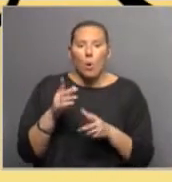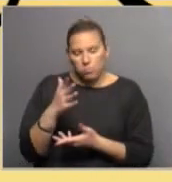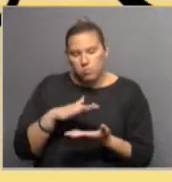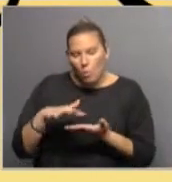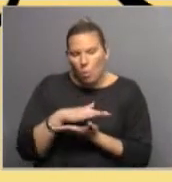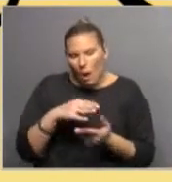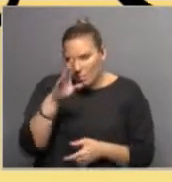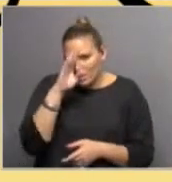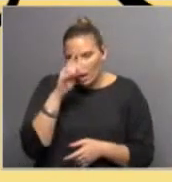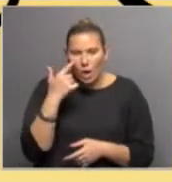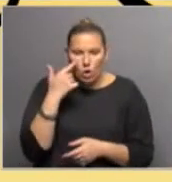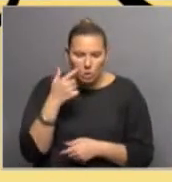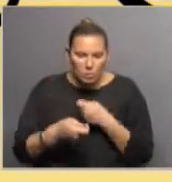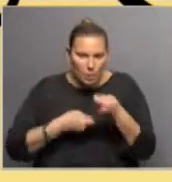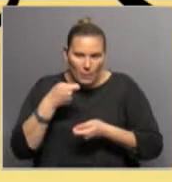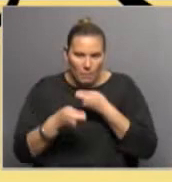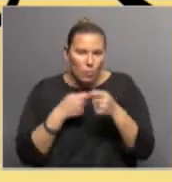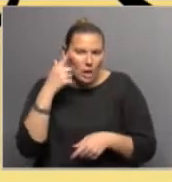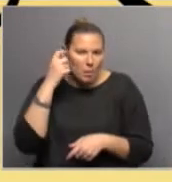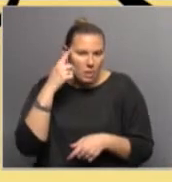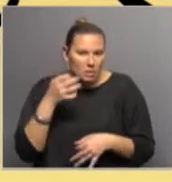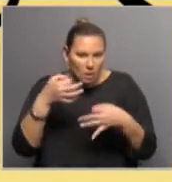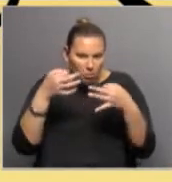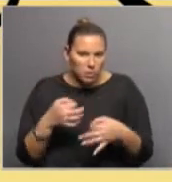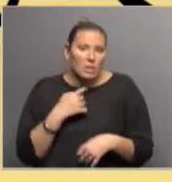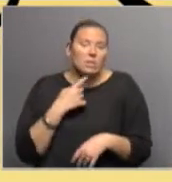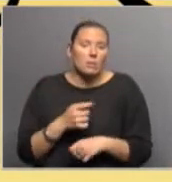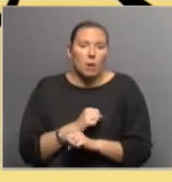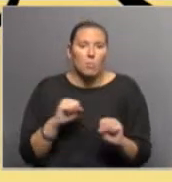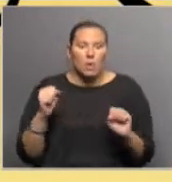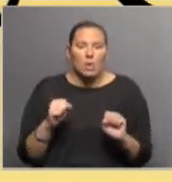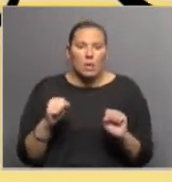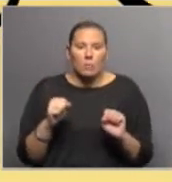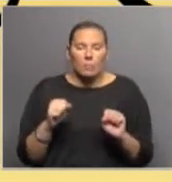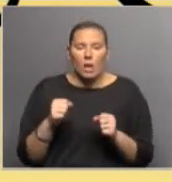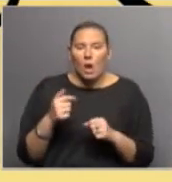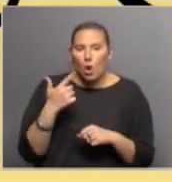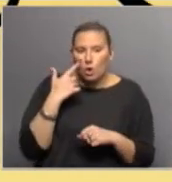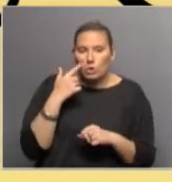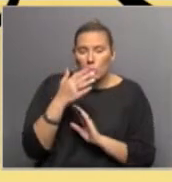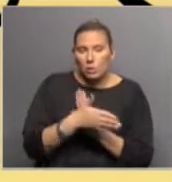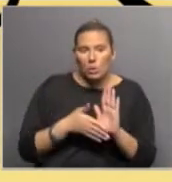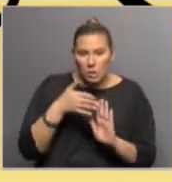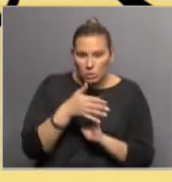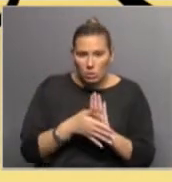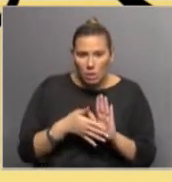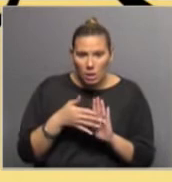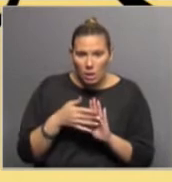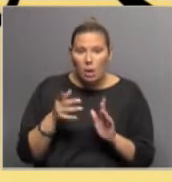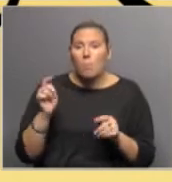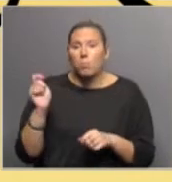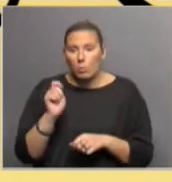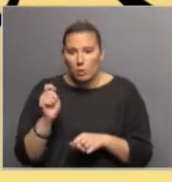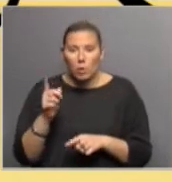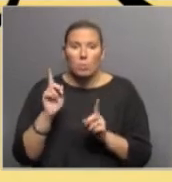de conocimiento, ¿no? En base a una experiencia concreta y funcionando que nos permita también generar conocimiento nacional en organismos públicos, pero